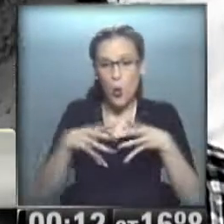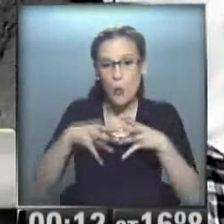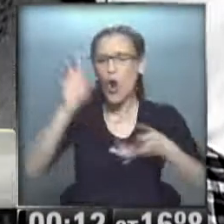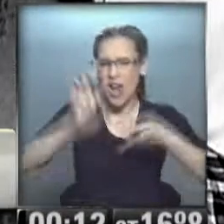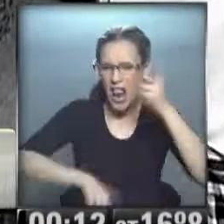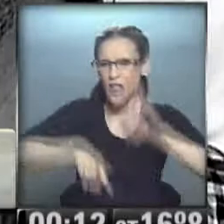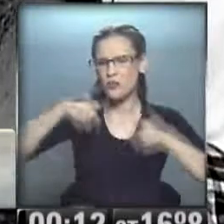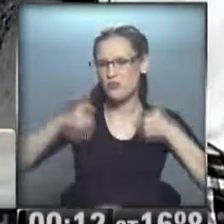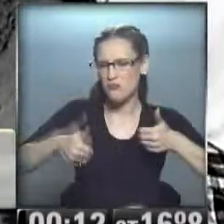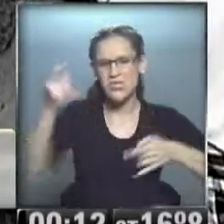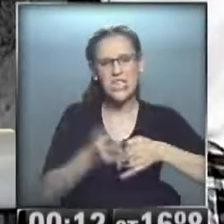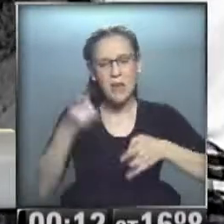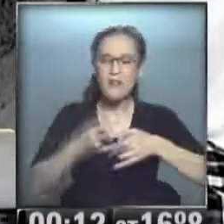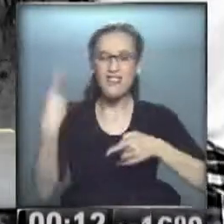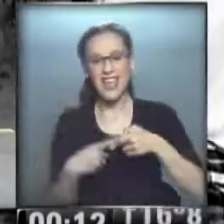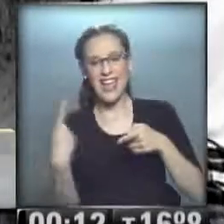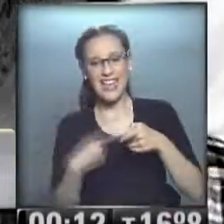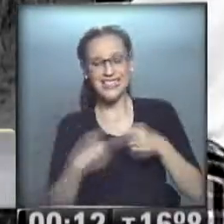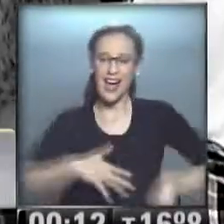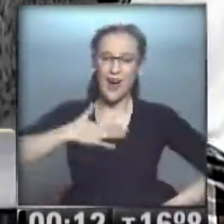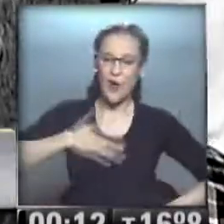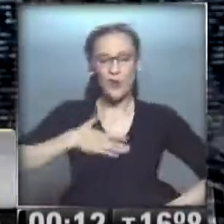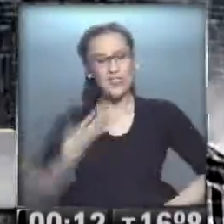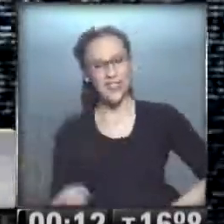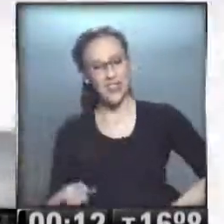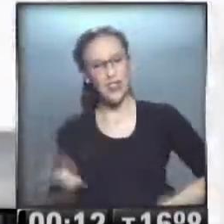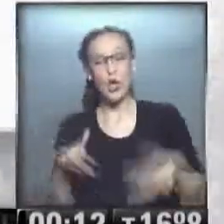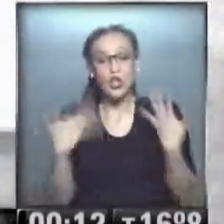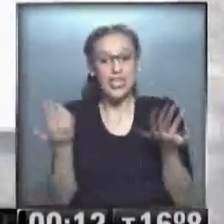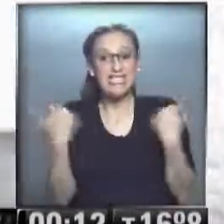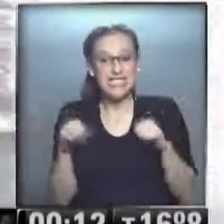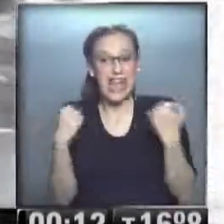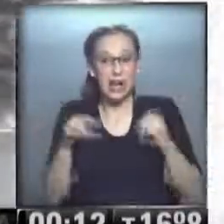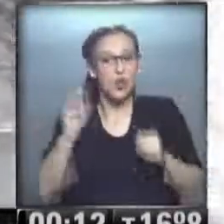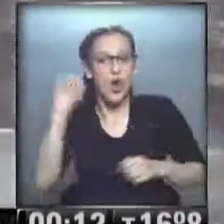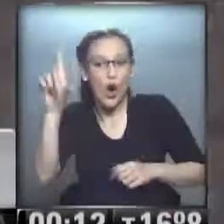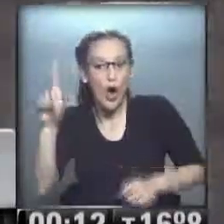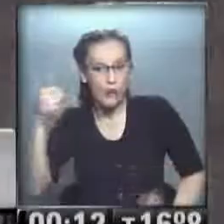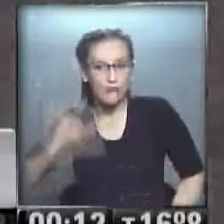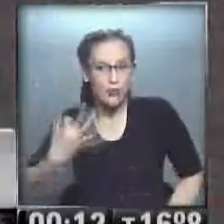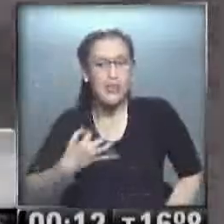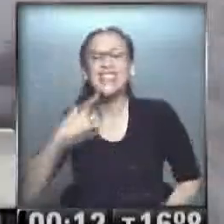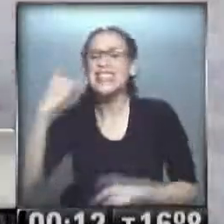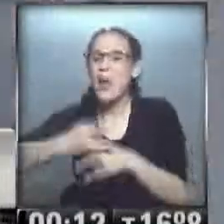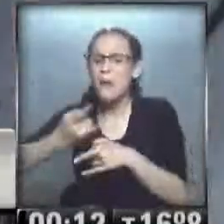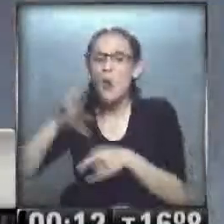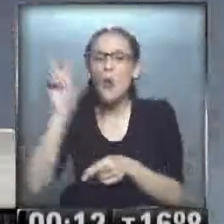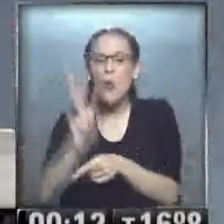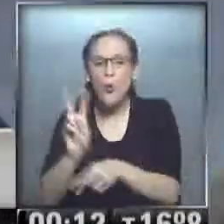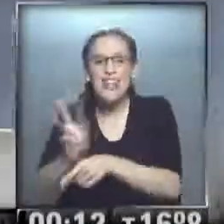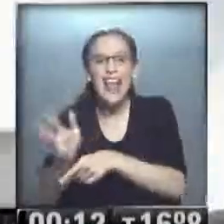siempre hay jolgorio, lo cual hace que los ensayos rindan, digamos. Si bien nos cuidamos mucho en la previa del show,